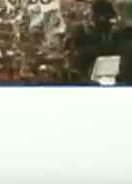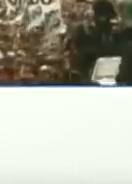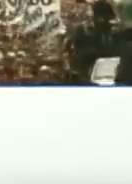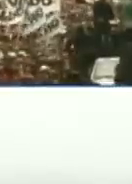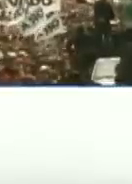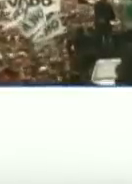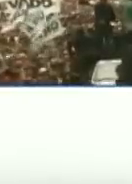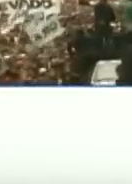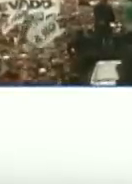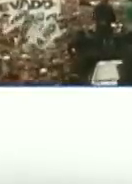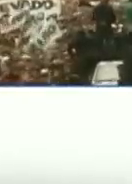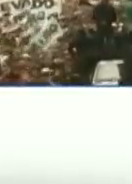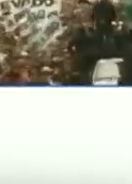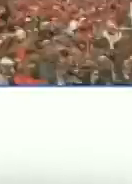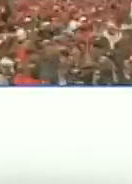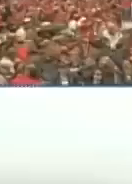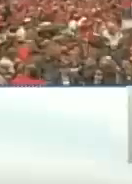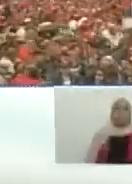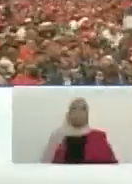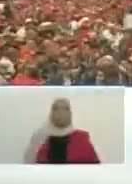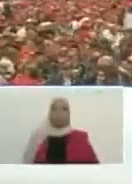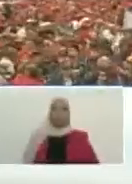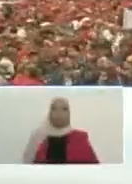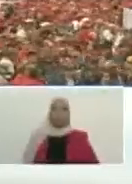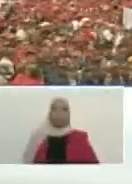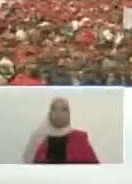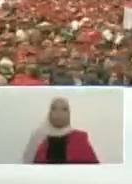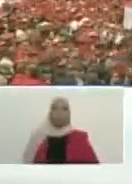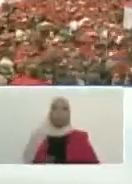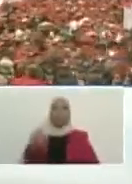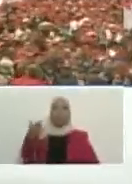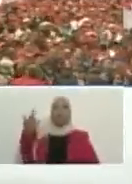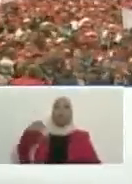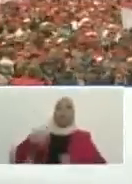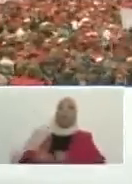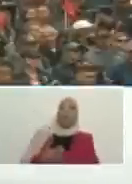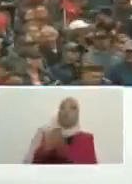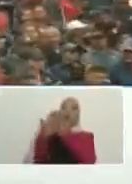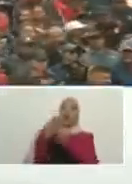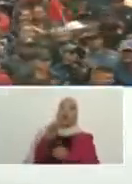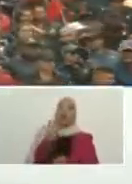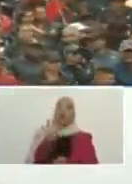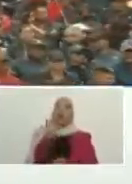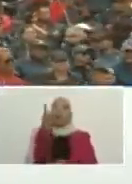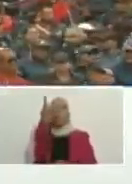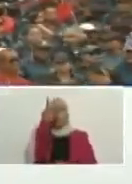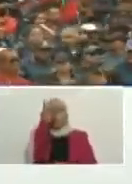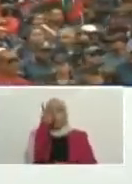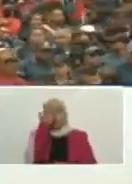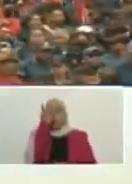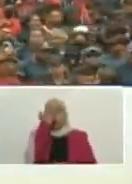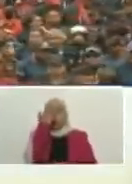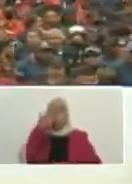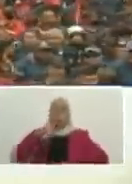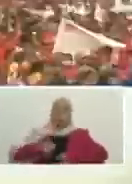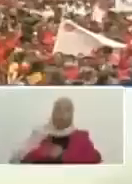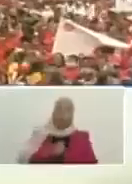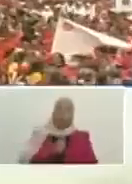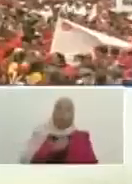Fue la primera luz que se prendió aquel amanecer del 4 de febrero.